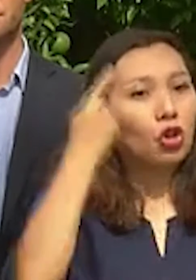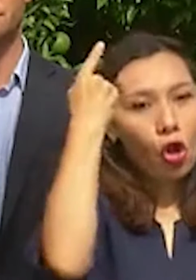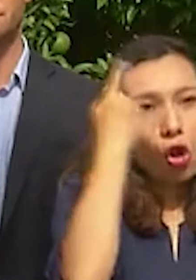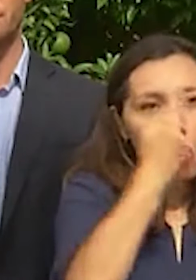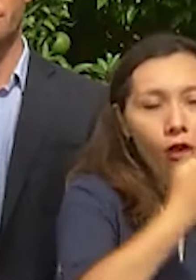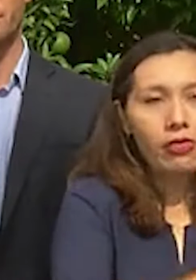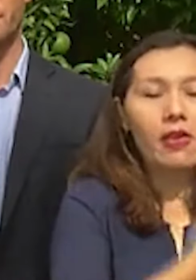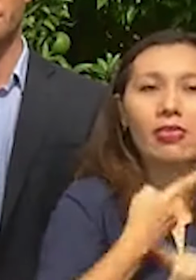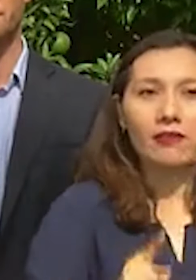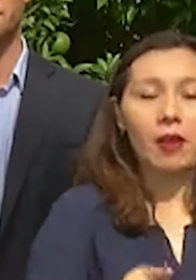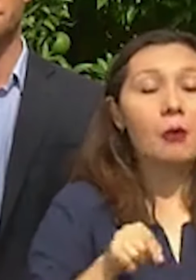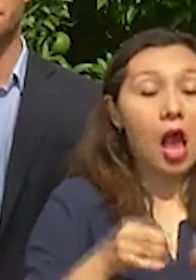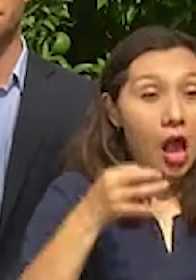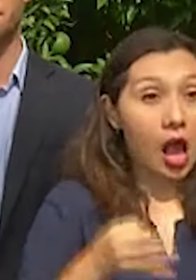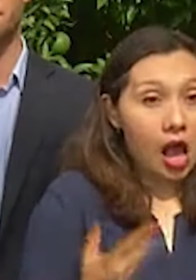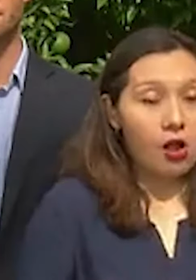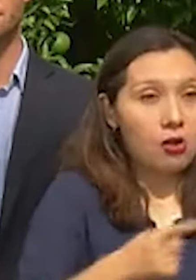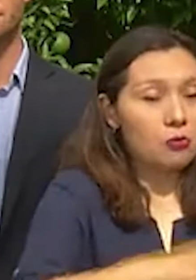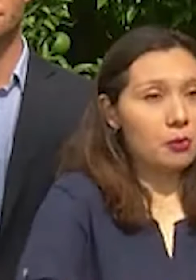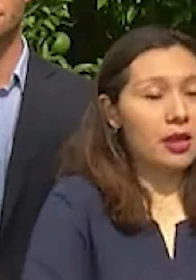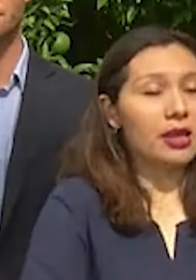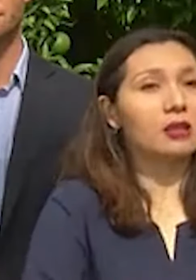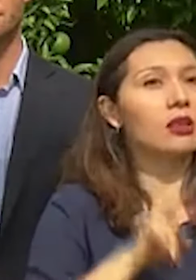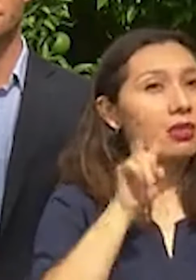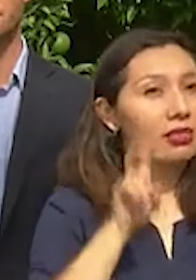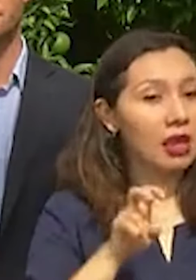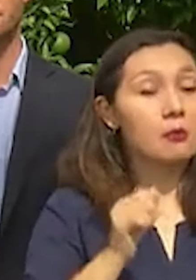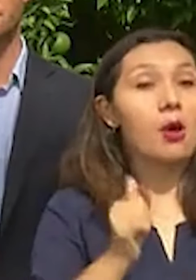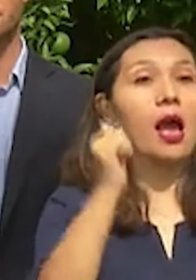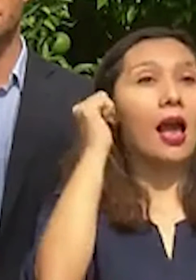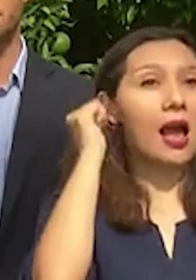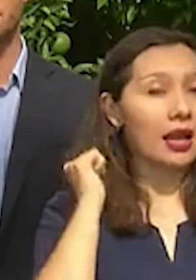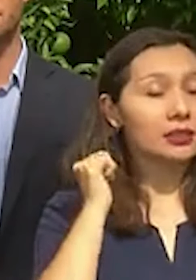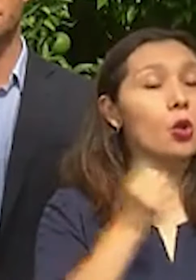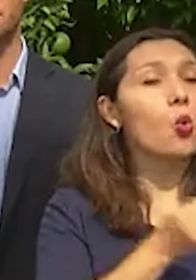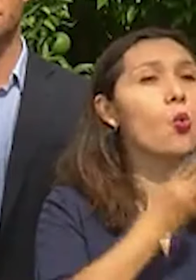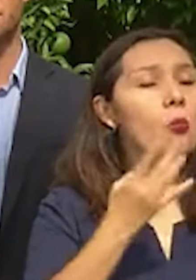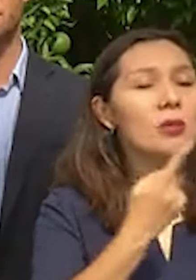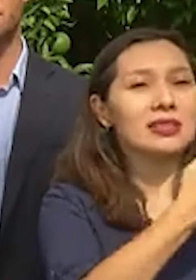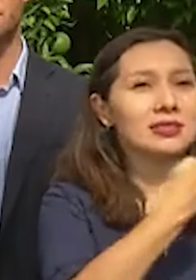día, es que en relación al día de ayer, que teníamos